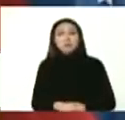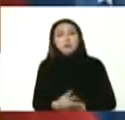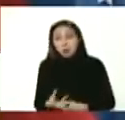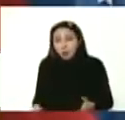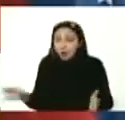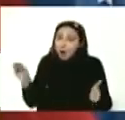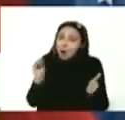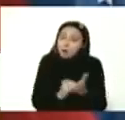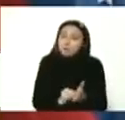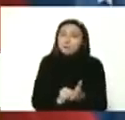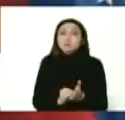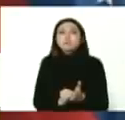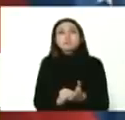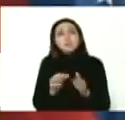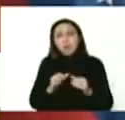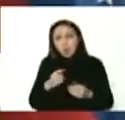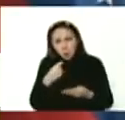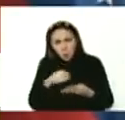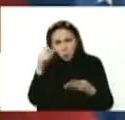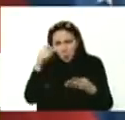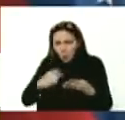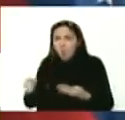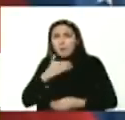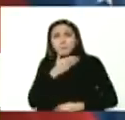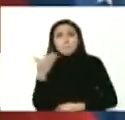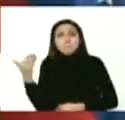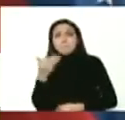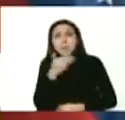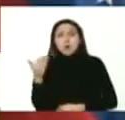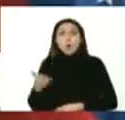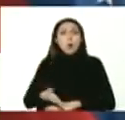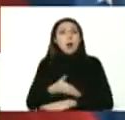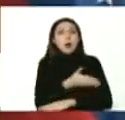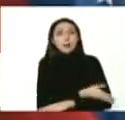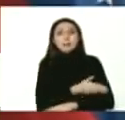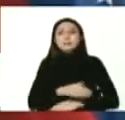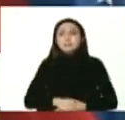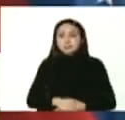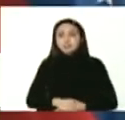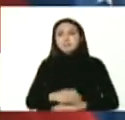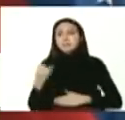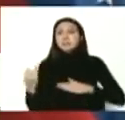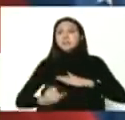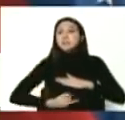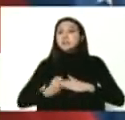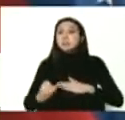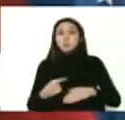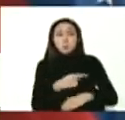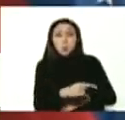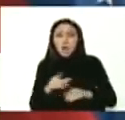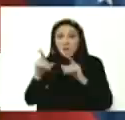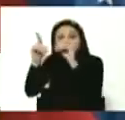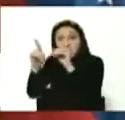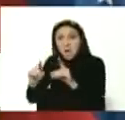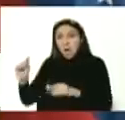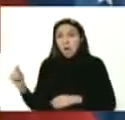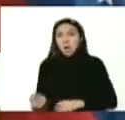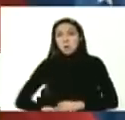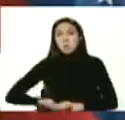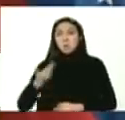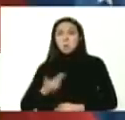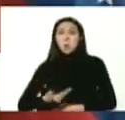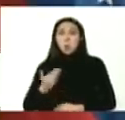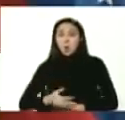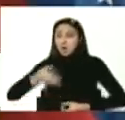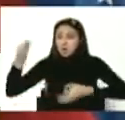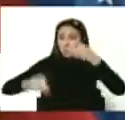rectifique, corrija la acción anterior del tribunal de primera instancia en funciones de juicio